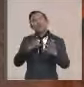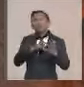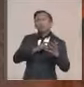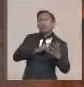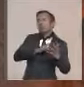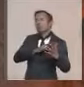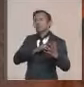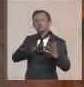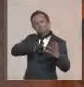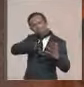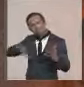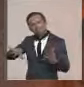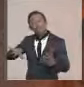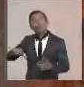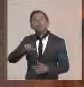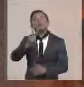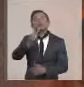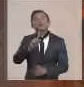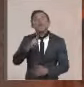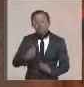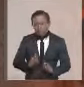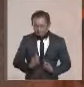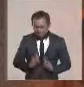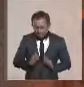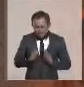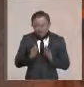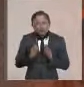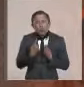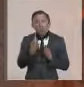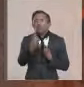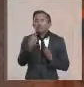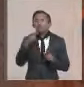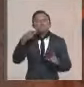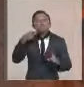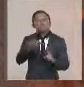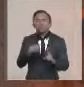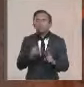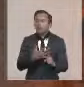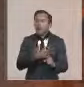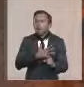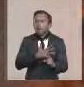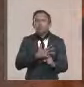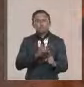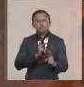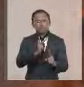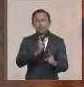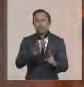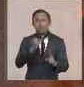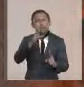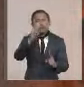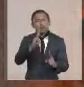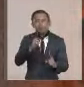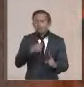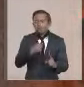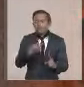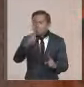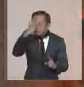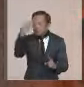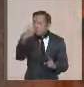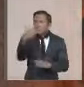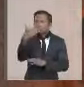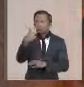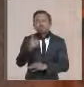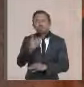la vida solo por lo que ama. Y yo, como tú, amo profundamente a México. Y sé que con tu